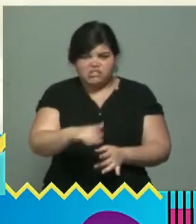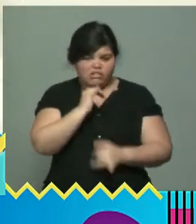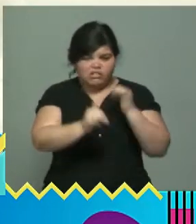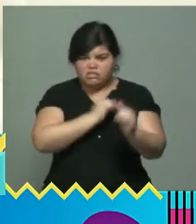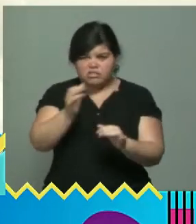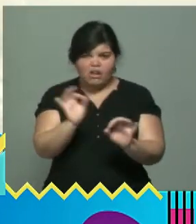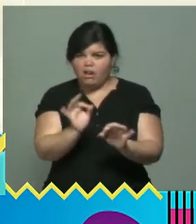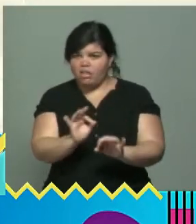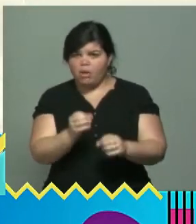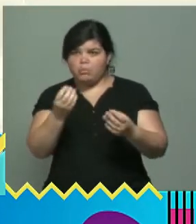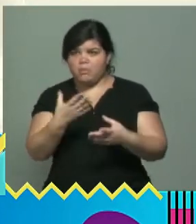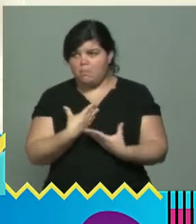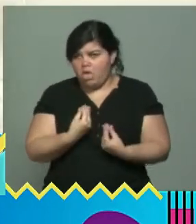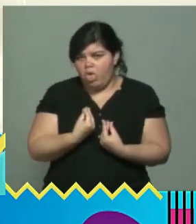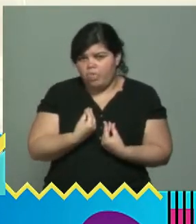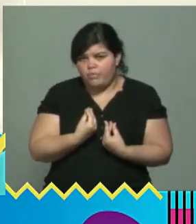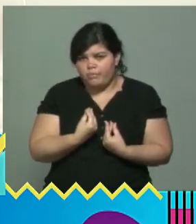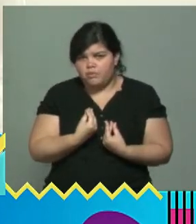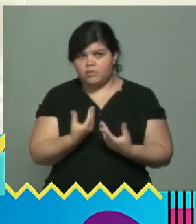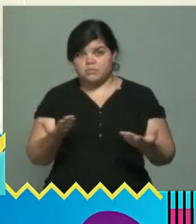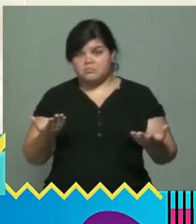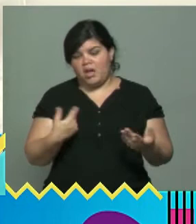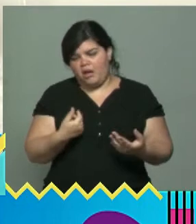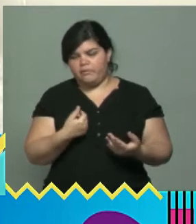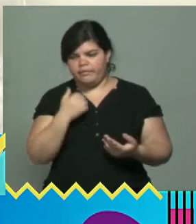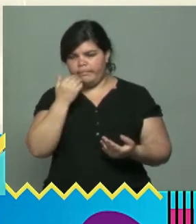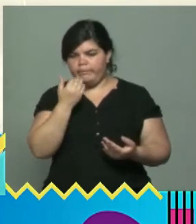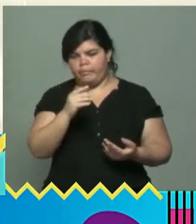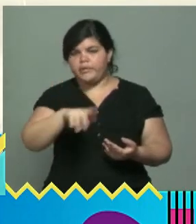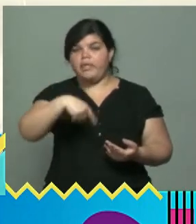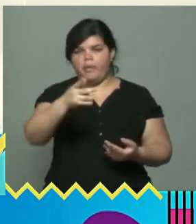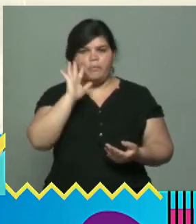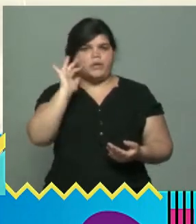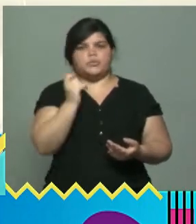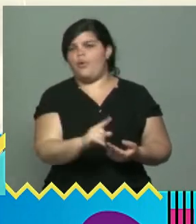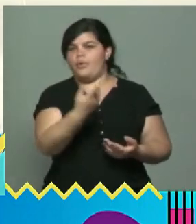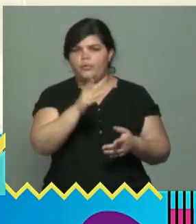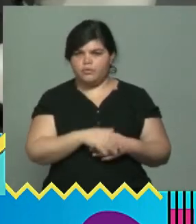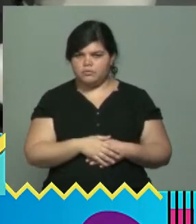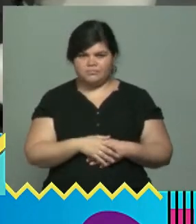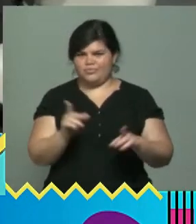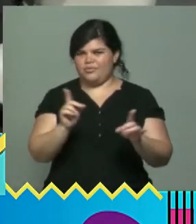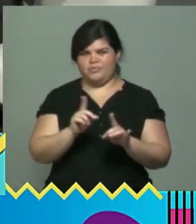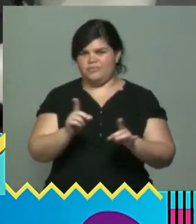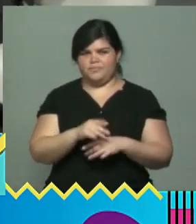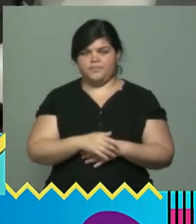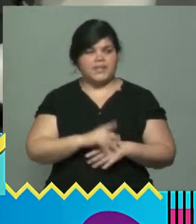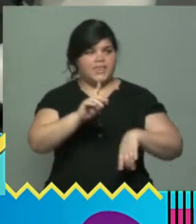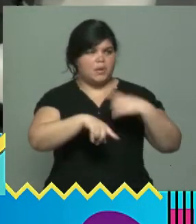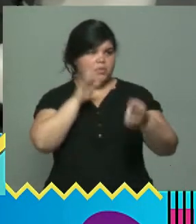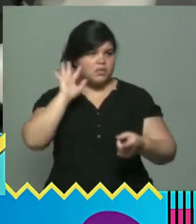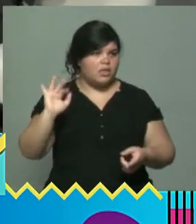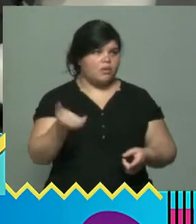ellos por temor. Entonces, bueno, que ya se va a dar cuenta solo y no es la forma, ¿no? Cuando se da cuenta ya hay algún